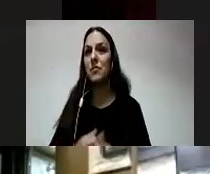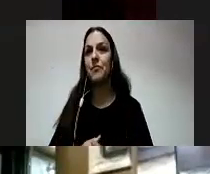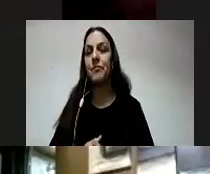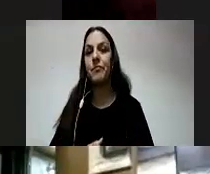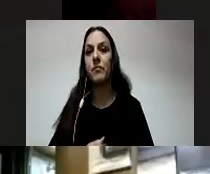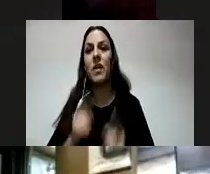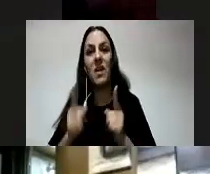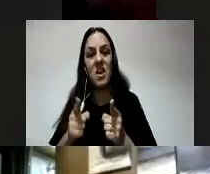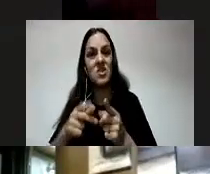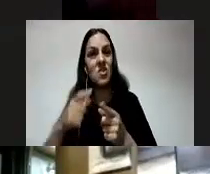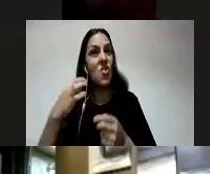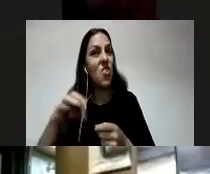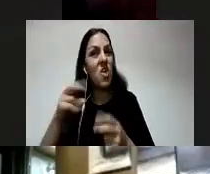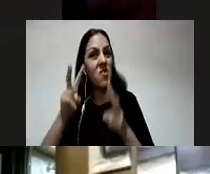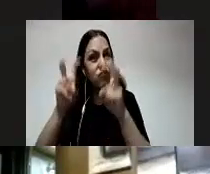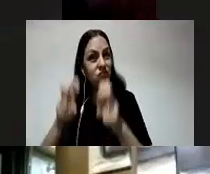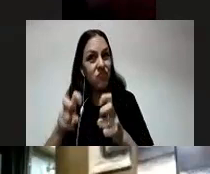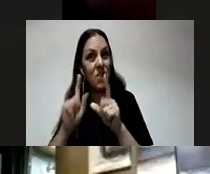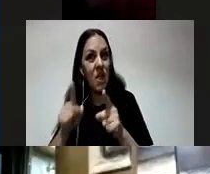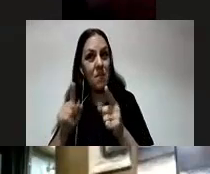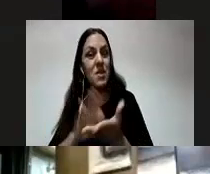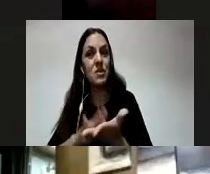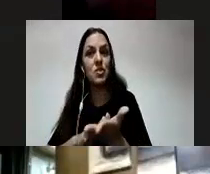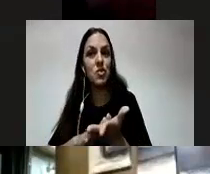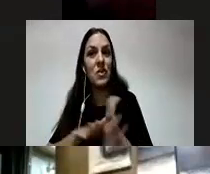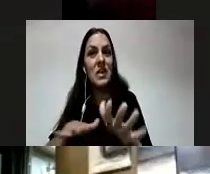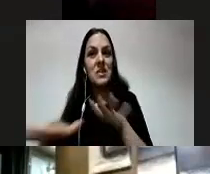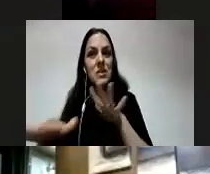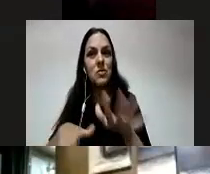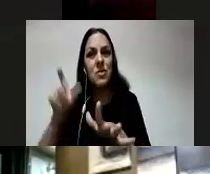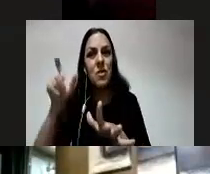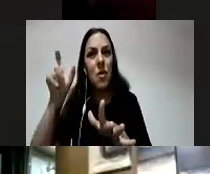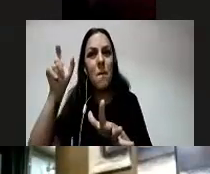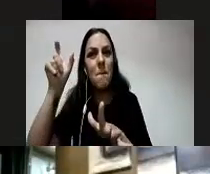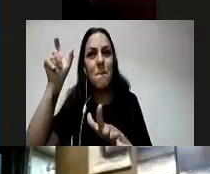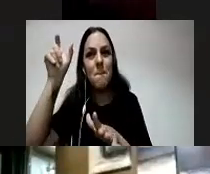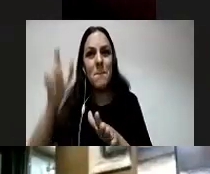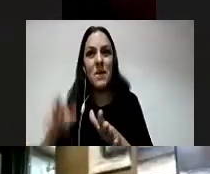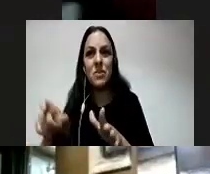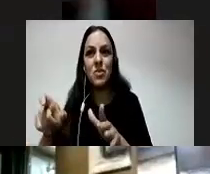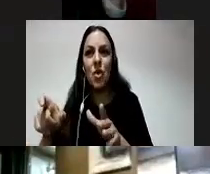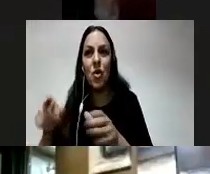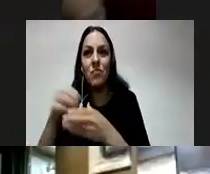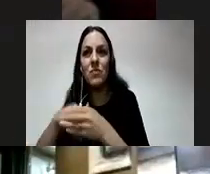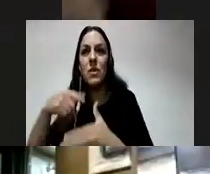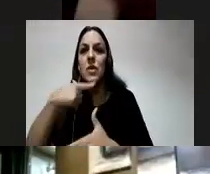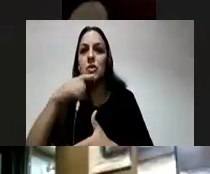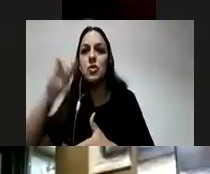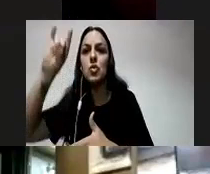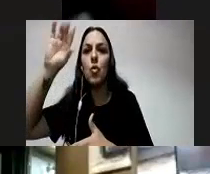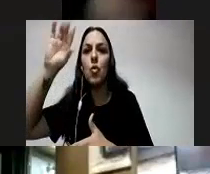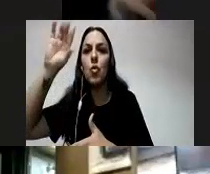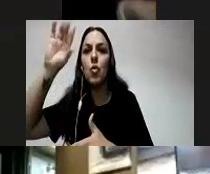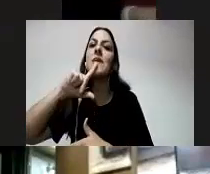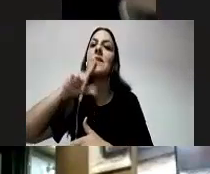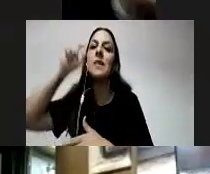relación a la concreta situación de los actores en el sublite y no en términos abstractos